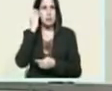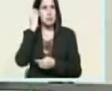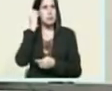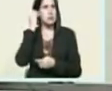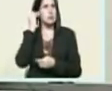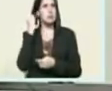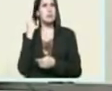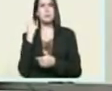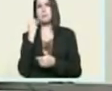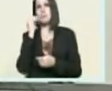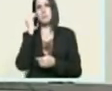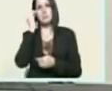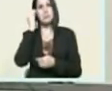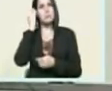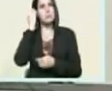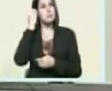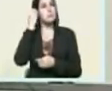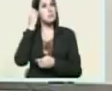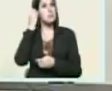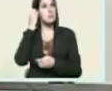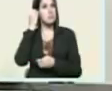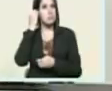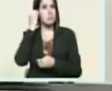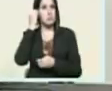gran esfuerzo.